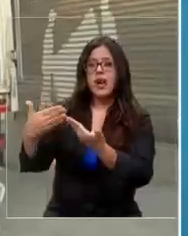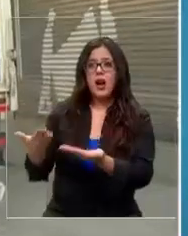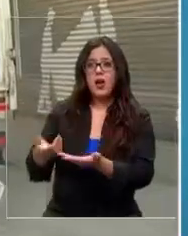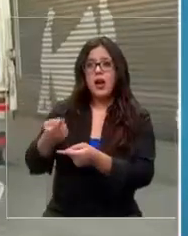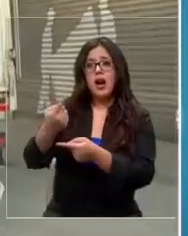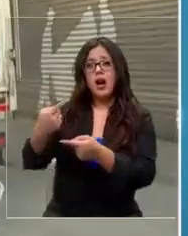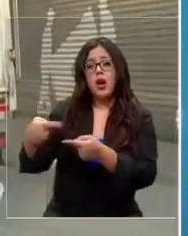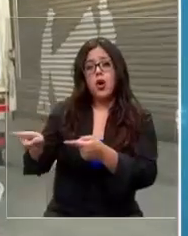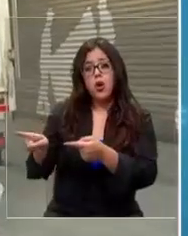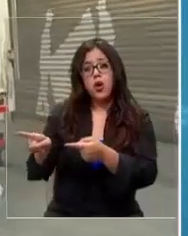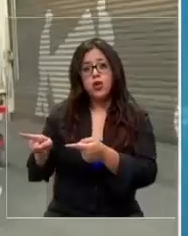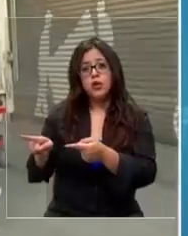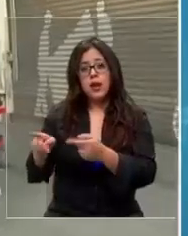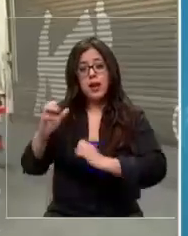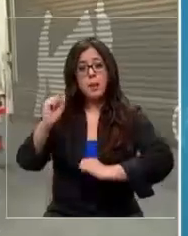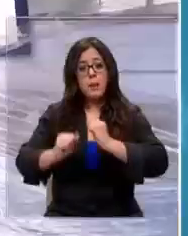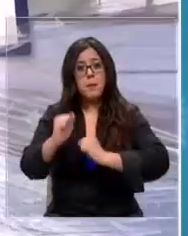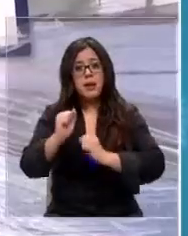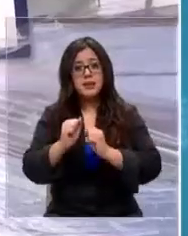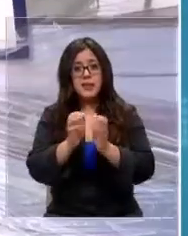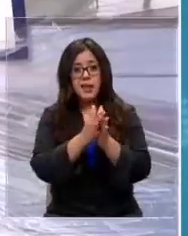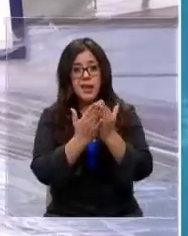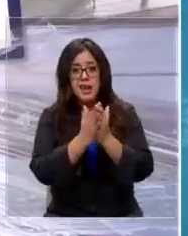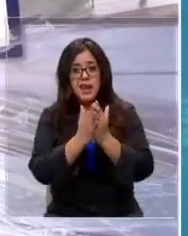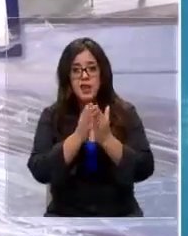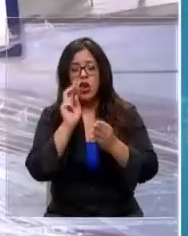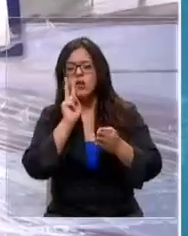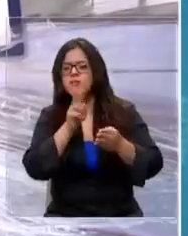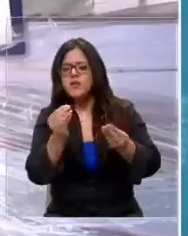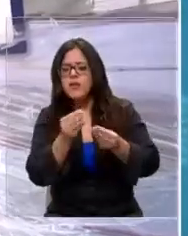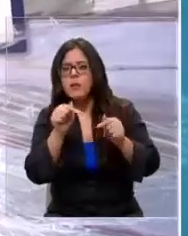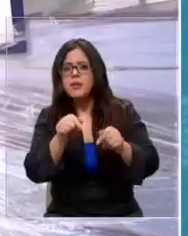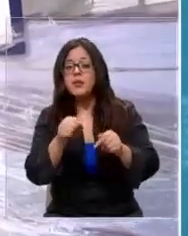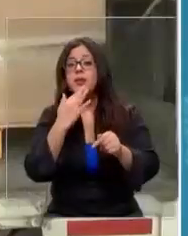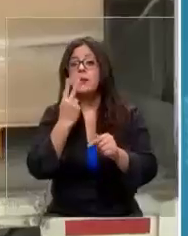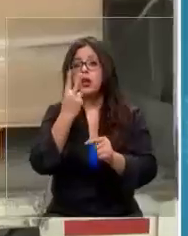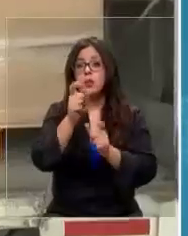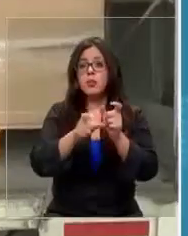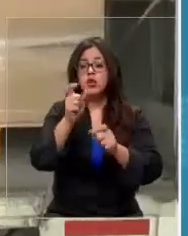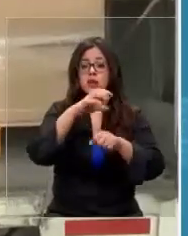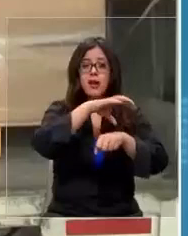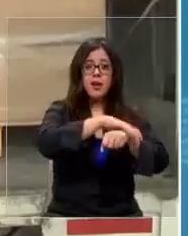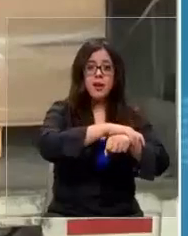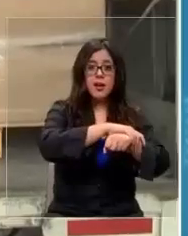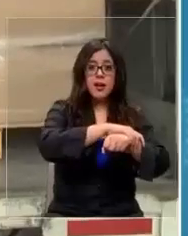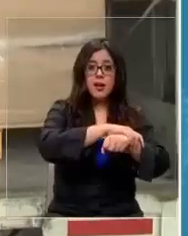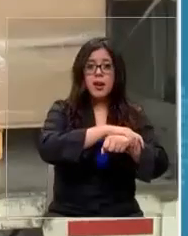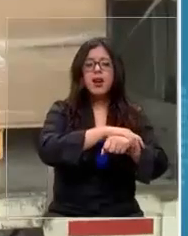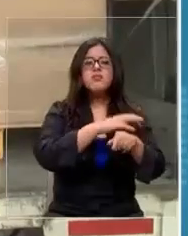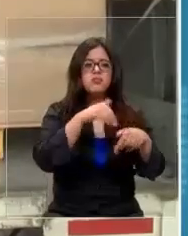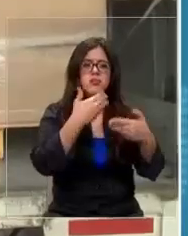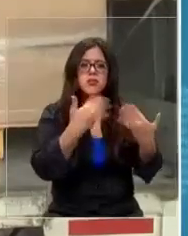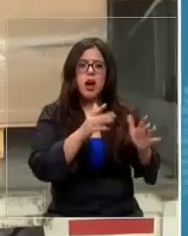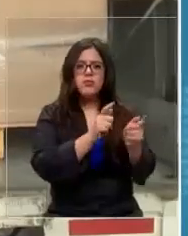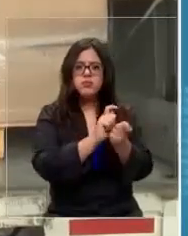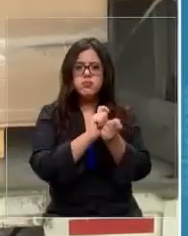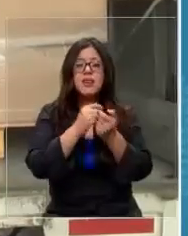para ver finalmente qué es lo que ocurre con ellos. Mientras tanto, con relación a estos 2 detenidos, han quedado en libertad, pero posteriormente van a ser